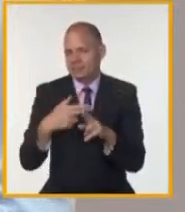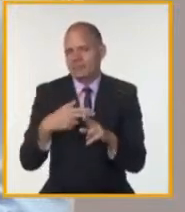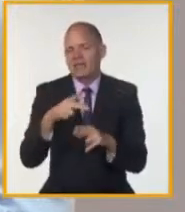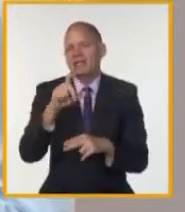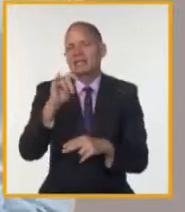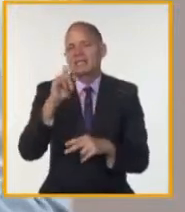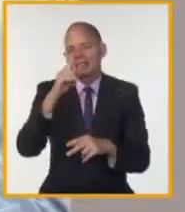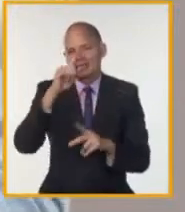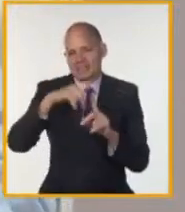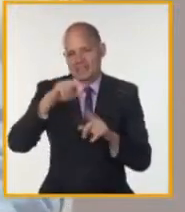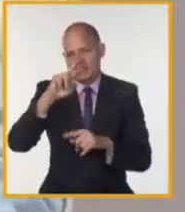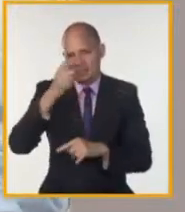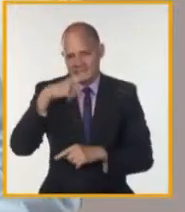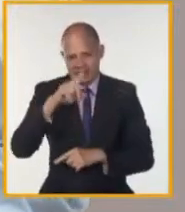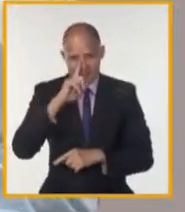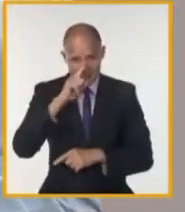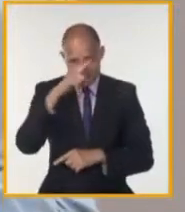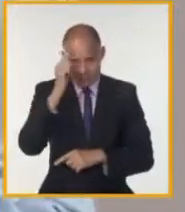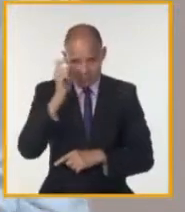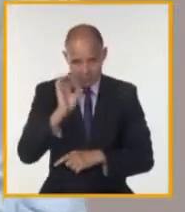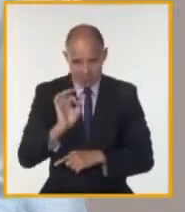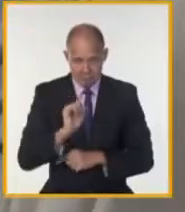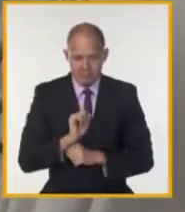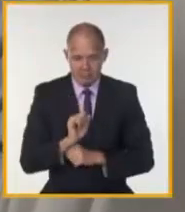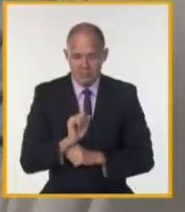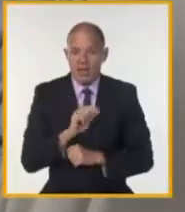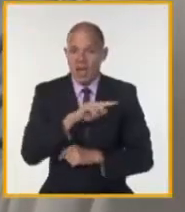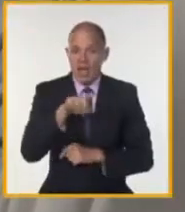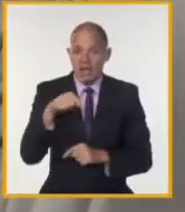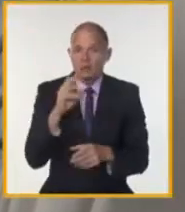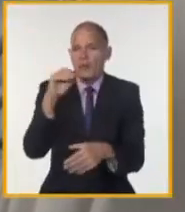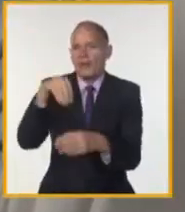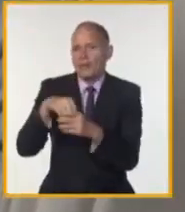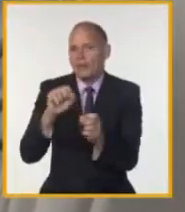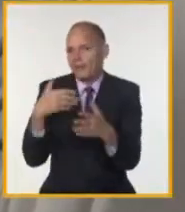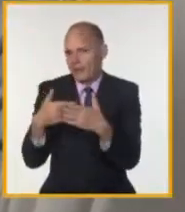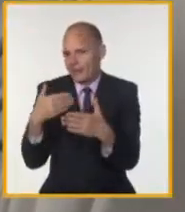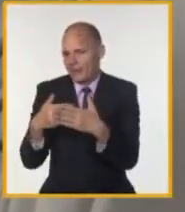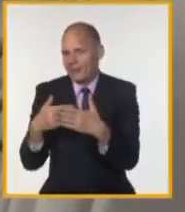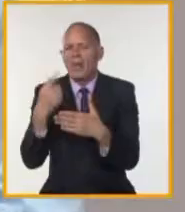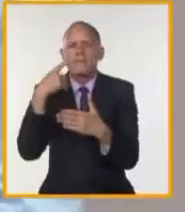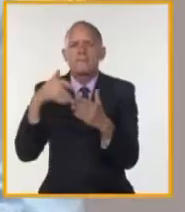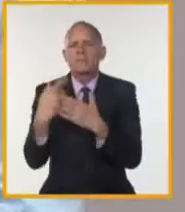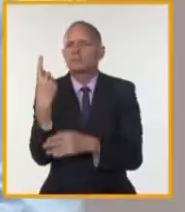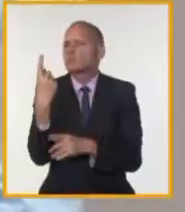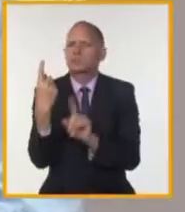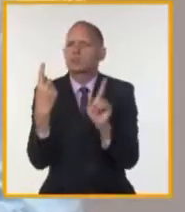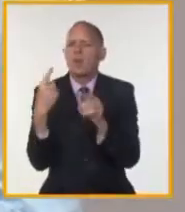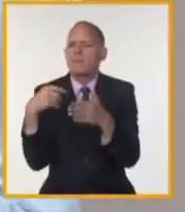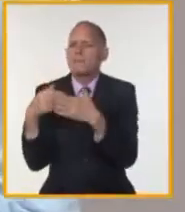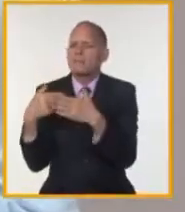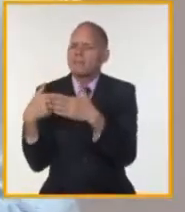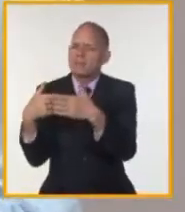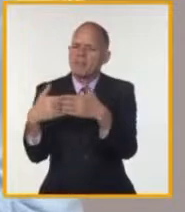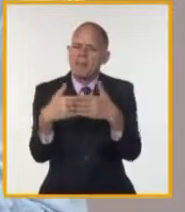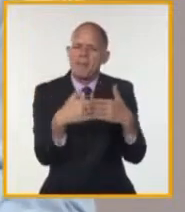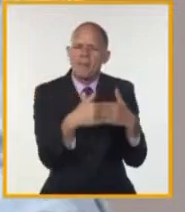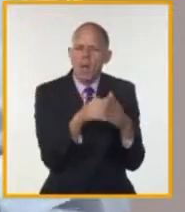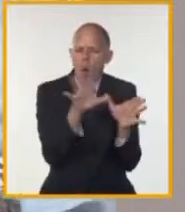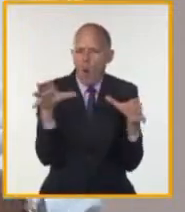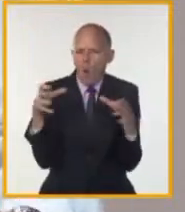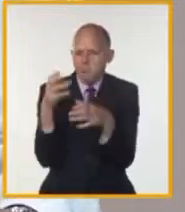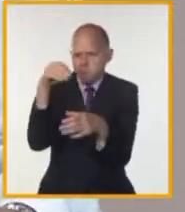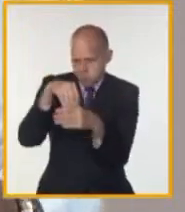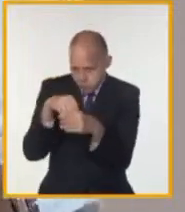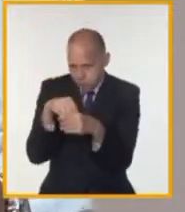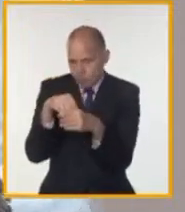Empresa del propio grupo empresarial. Exactamente, que también pertenece. Exactamente, parte de las alianzas entre el grupo empresarial. Correcto. Además de la PK Viajando, por supuesto,